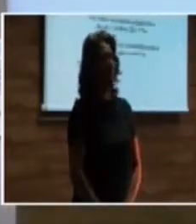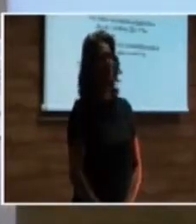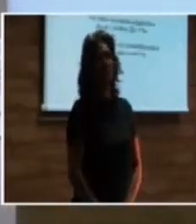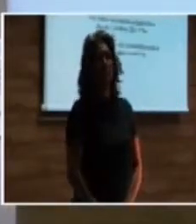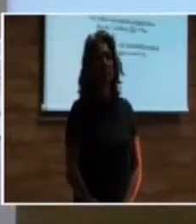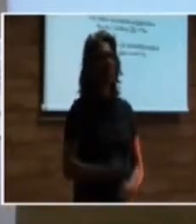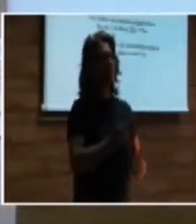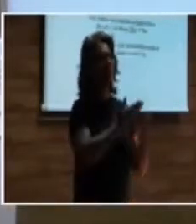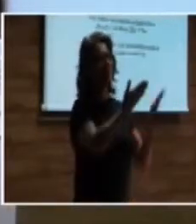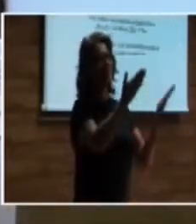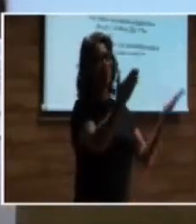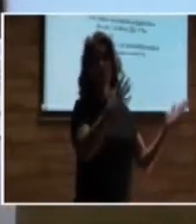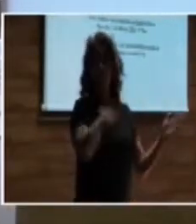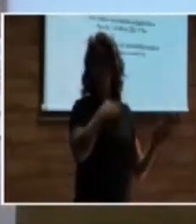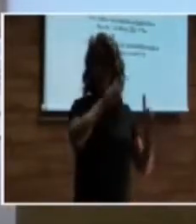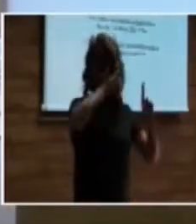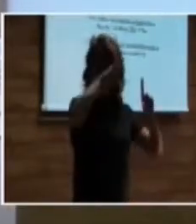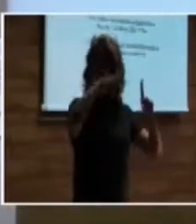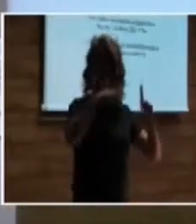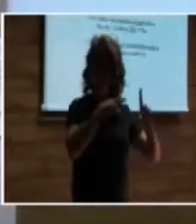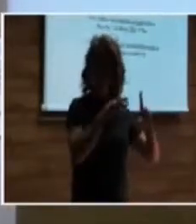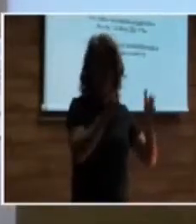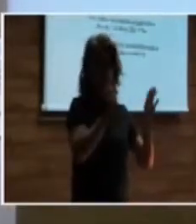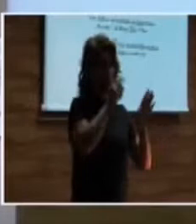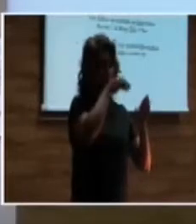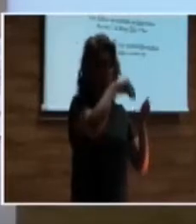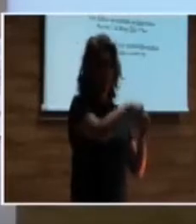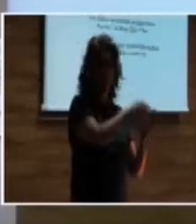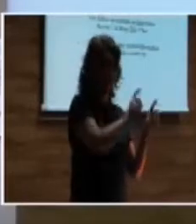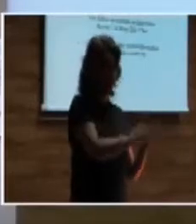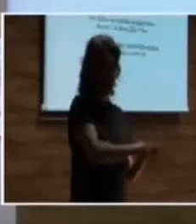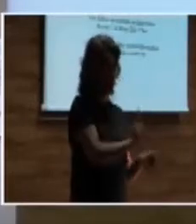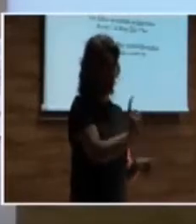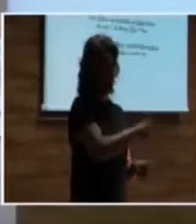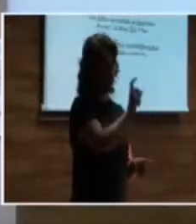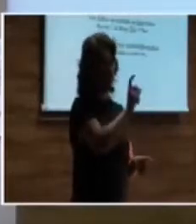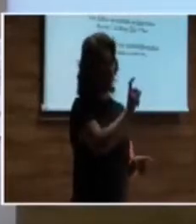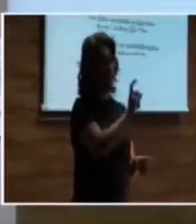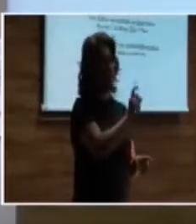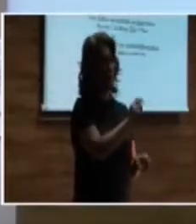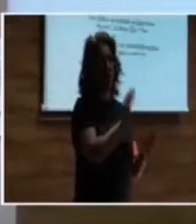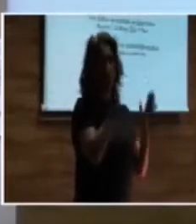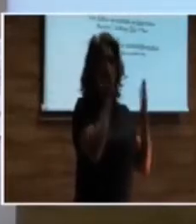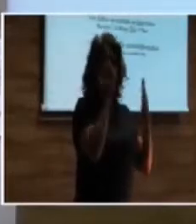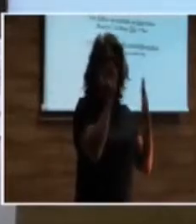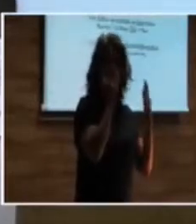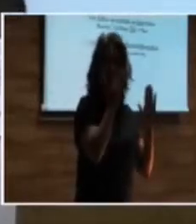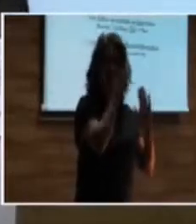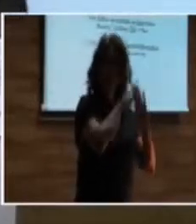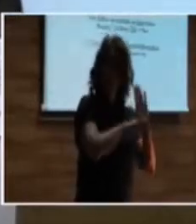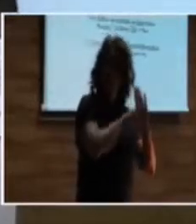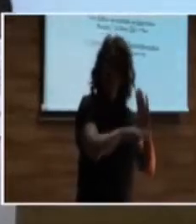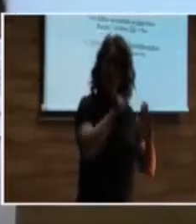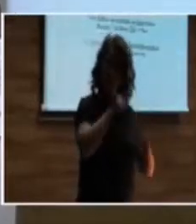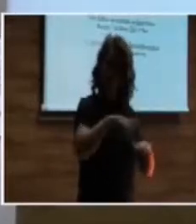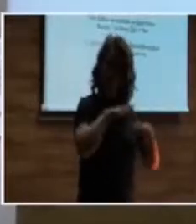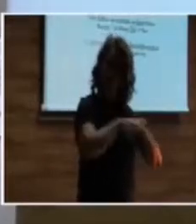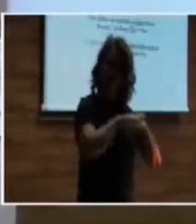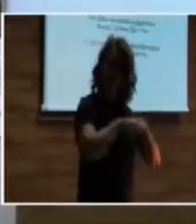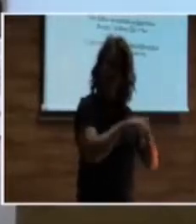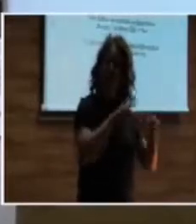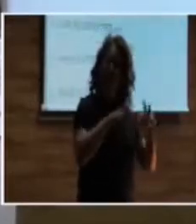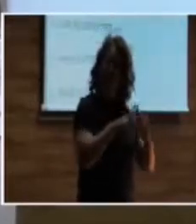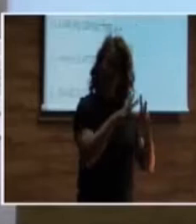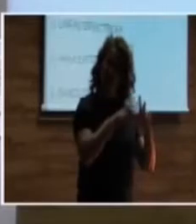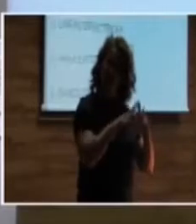Ustedes pueden acceder a la página de internet donde está el programa, y también el Facebook del programa. Hoy las redes sociales, ustedes saben que ocupan